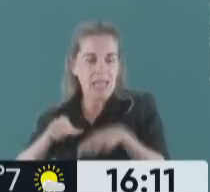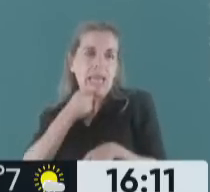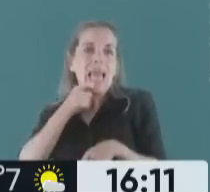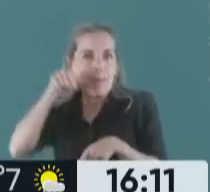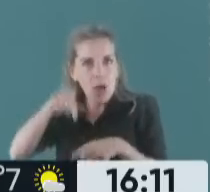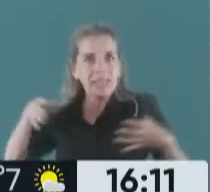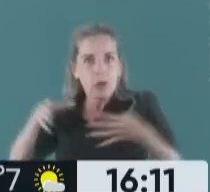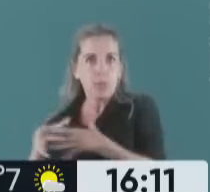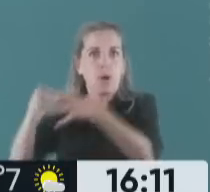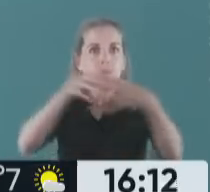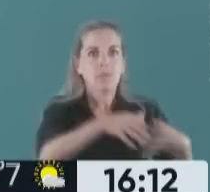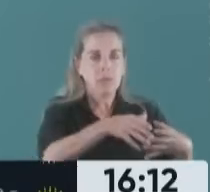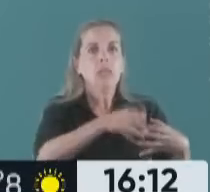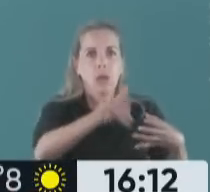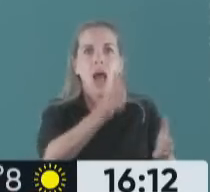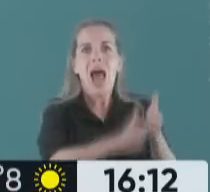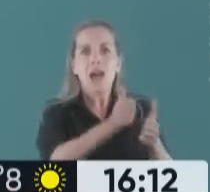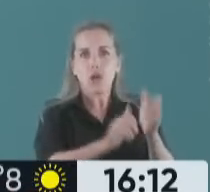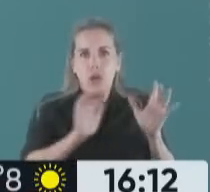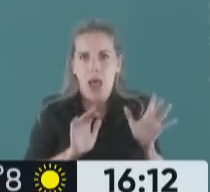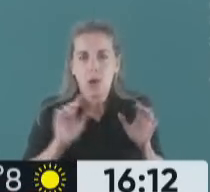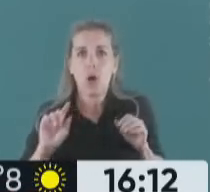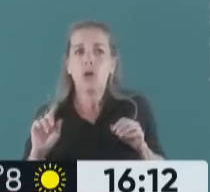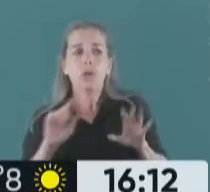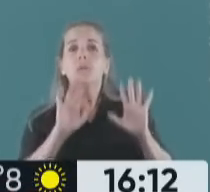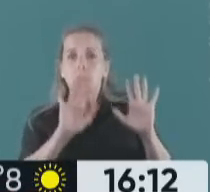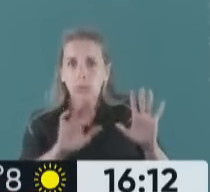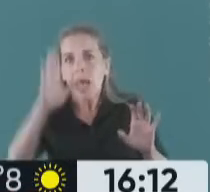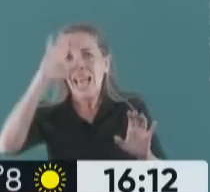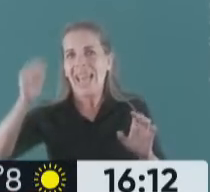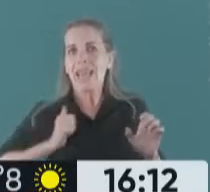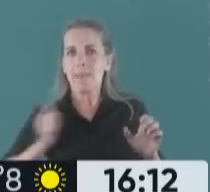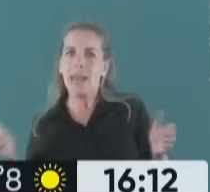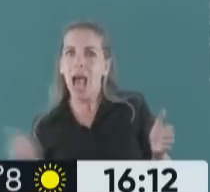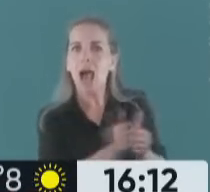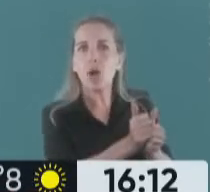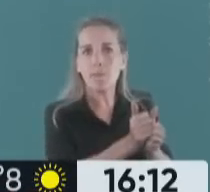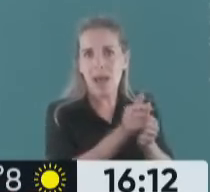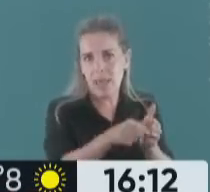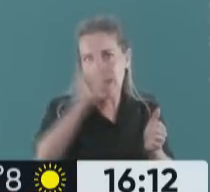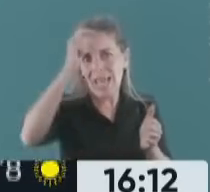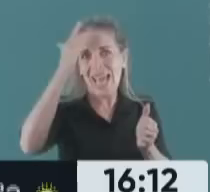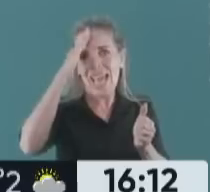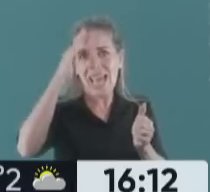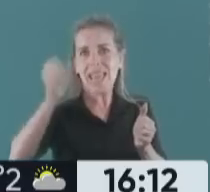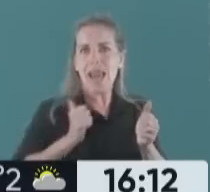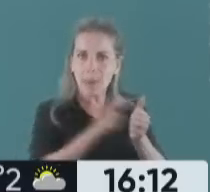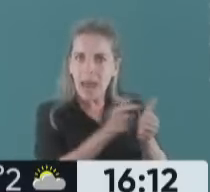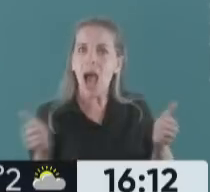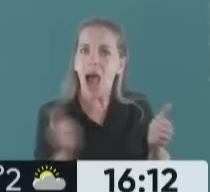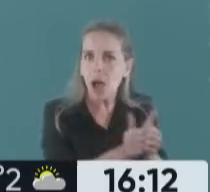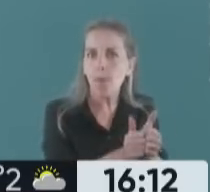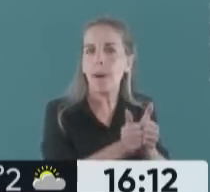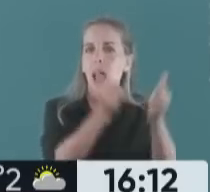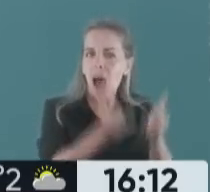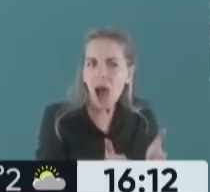a esto es a lo que están yendo. Por supuesto no están yendo solas, están yendo con la Gendarmería que sí tiene posibilidades de tener otro